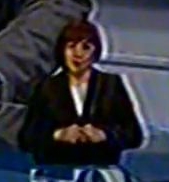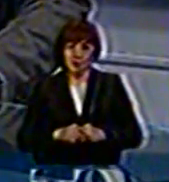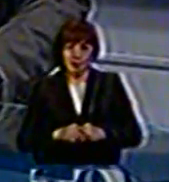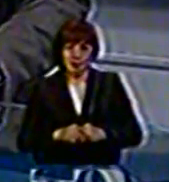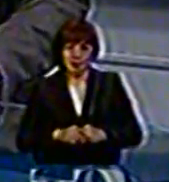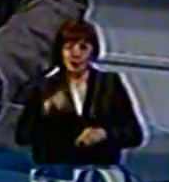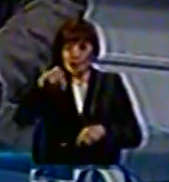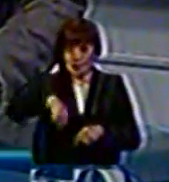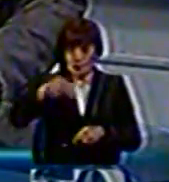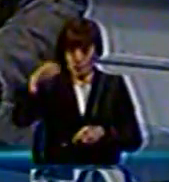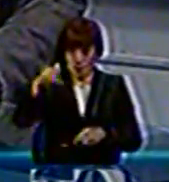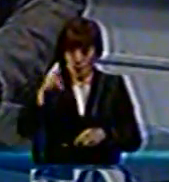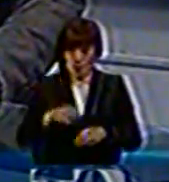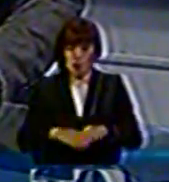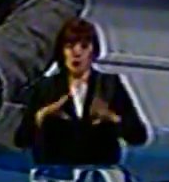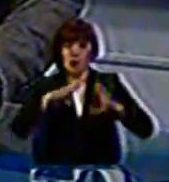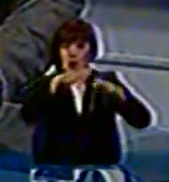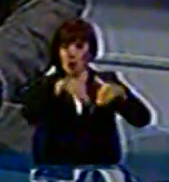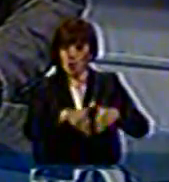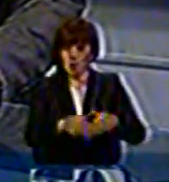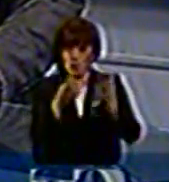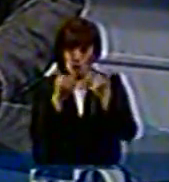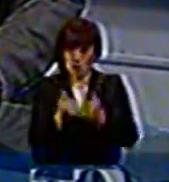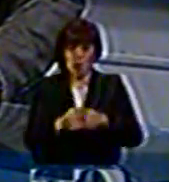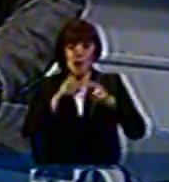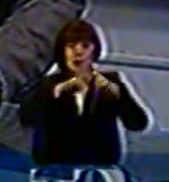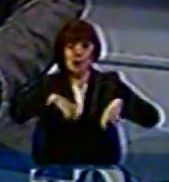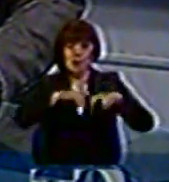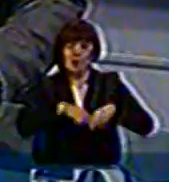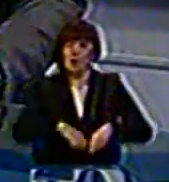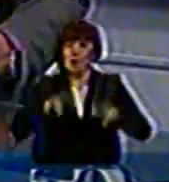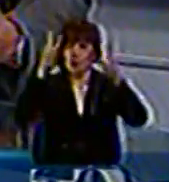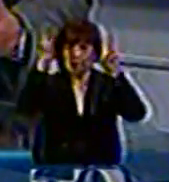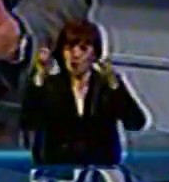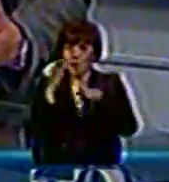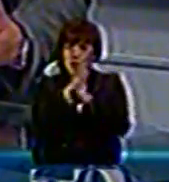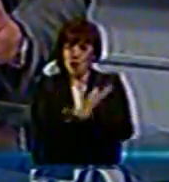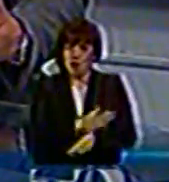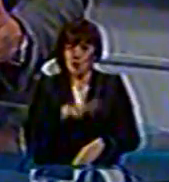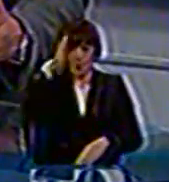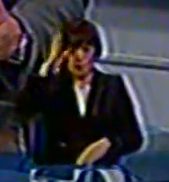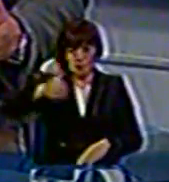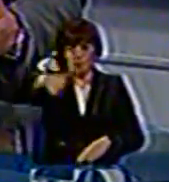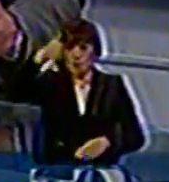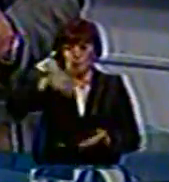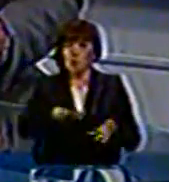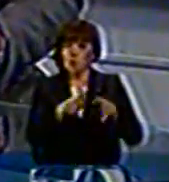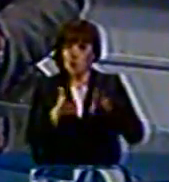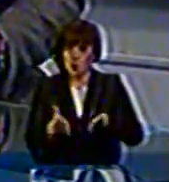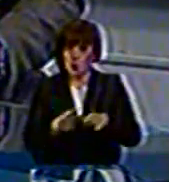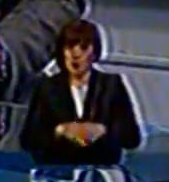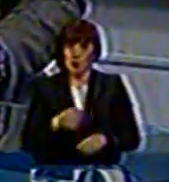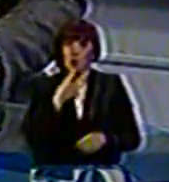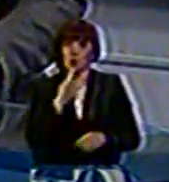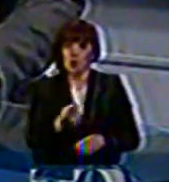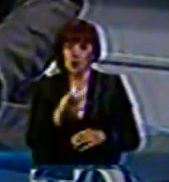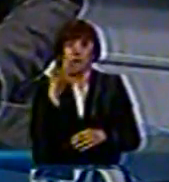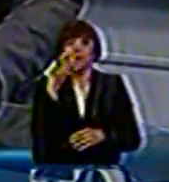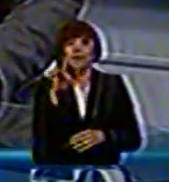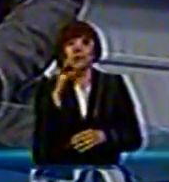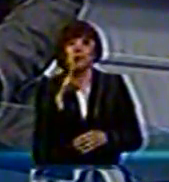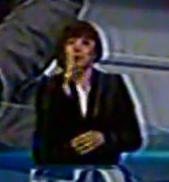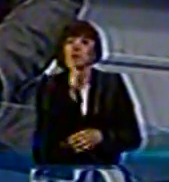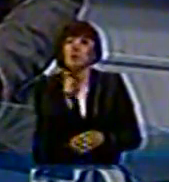Este miércoles la comisión legislativa que analice el caso Gabela conocerá el informe preliminar que entre sus conclusiones sostiene que 18